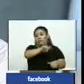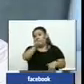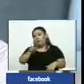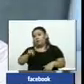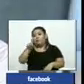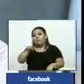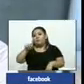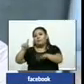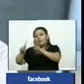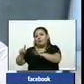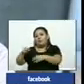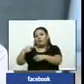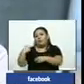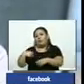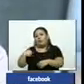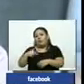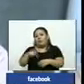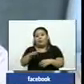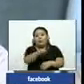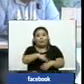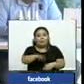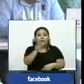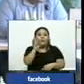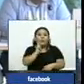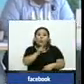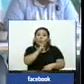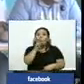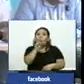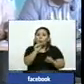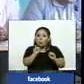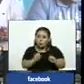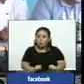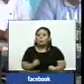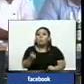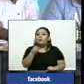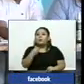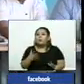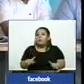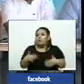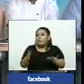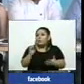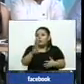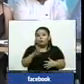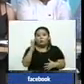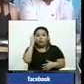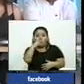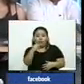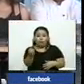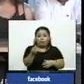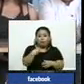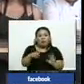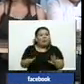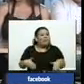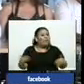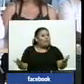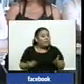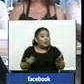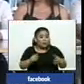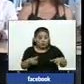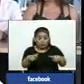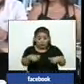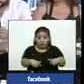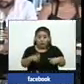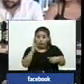de noviembre en los restaurantes participantes. Comida Bella será un nuevo reto en el que se tendrá la belleza